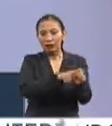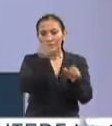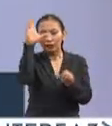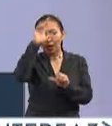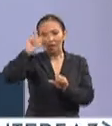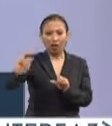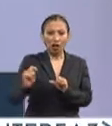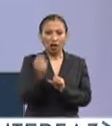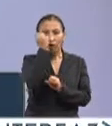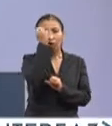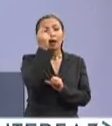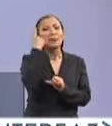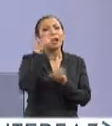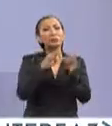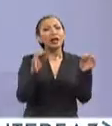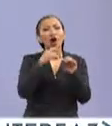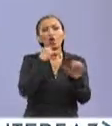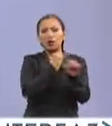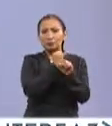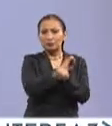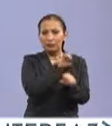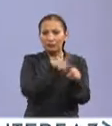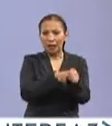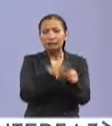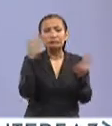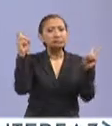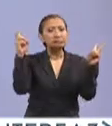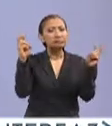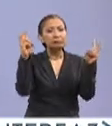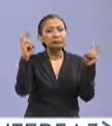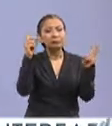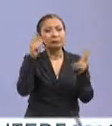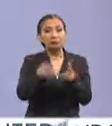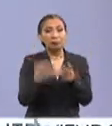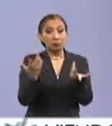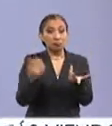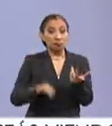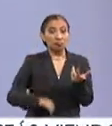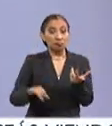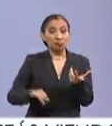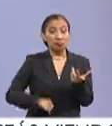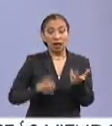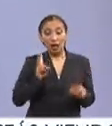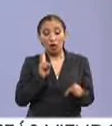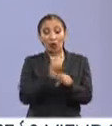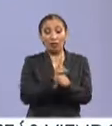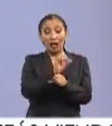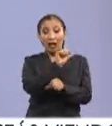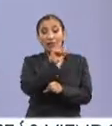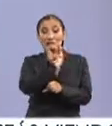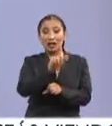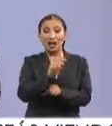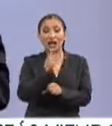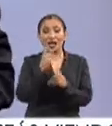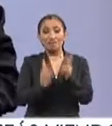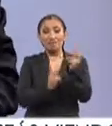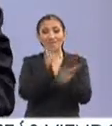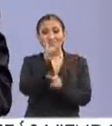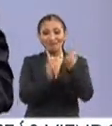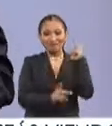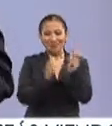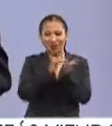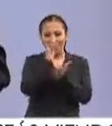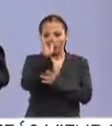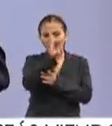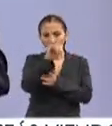y Tecnología para platicar de un trabajo especial que se llama, un nombre muy interesante, el guardián de nuestro ADN vegetal. Armando, muchas